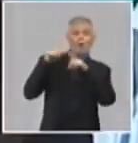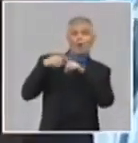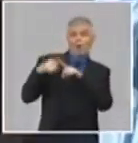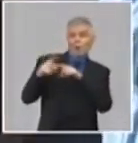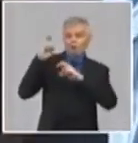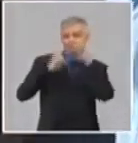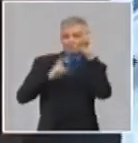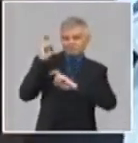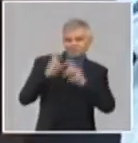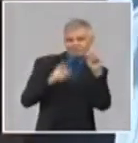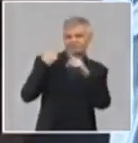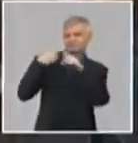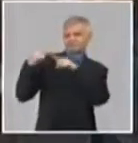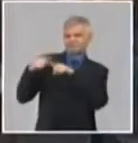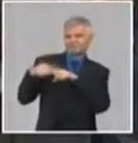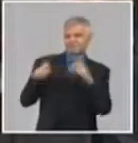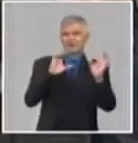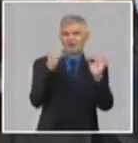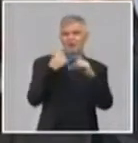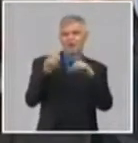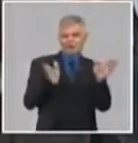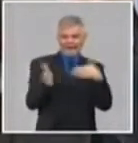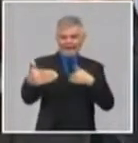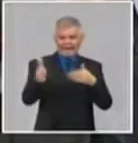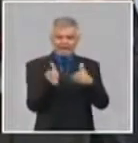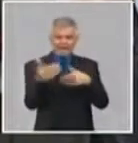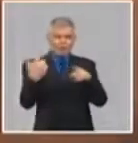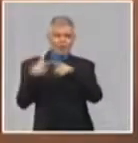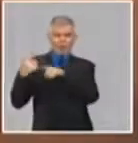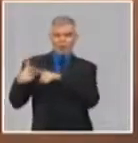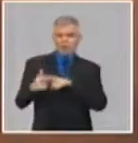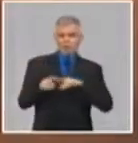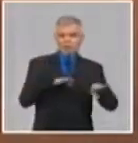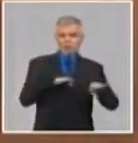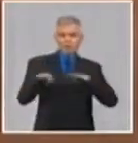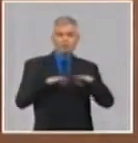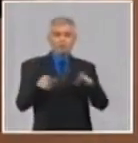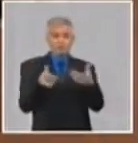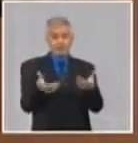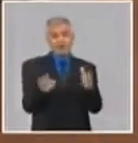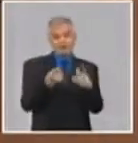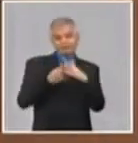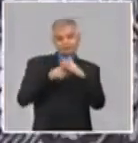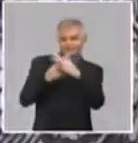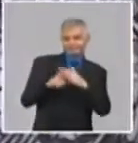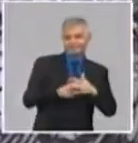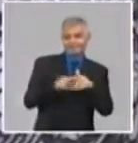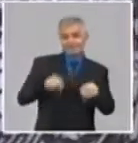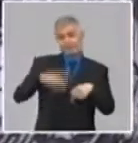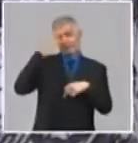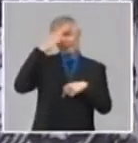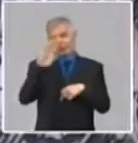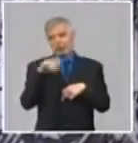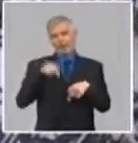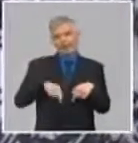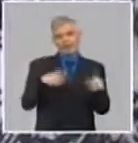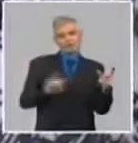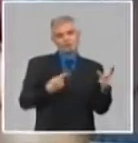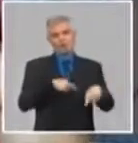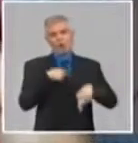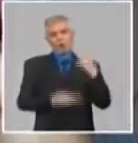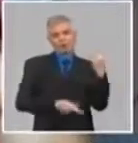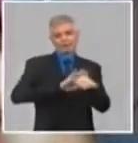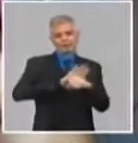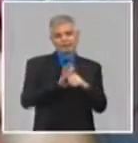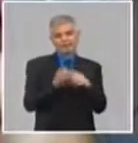centrífugas, monitores y otros equipos ganaron condiciones en sus manos cuando el país se enfrenta a la COVID-19.